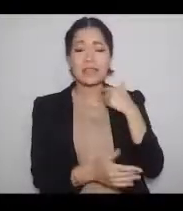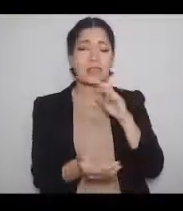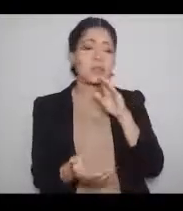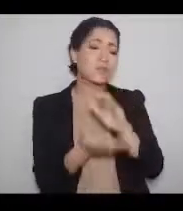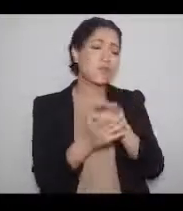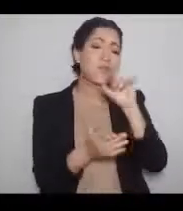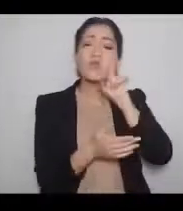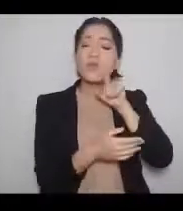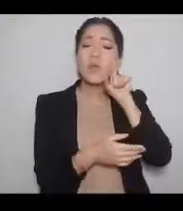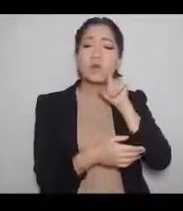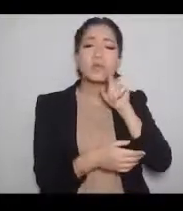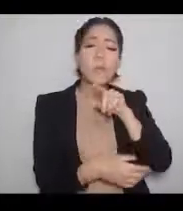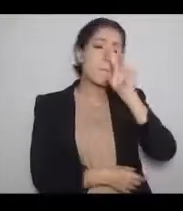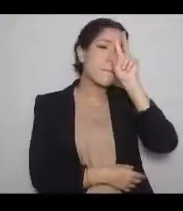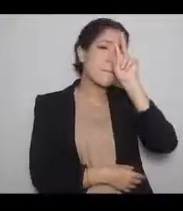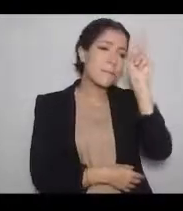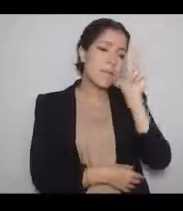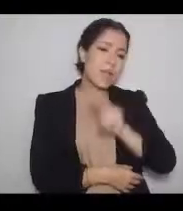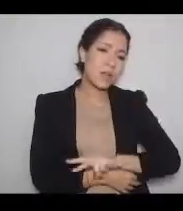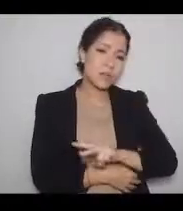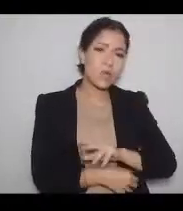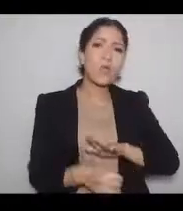Ella estaba conmigo cuando yo era Hamlet.